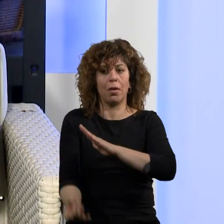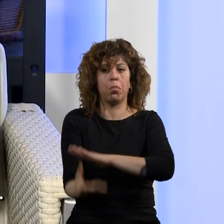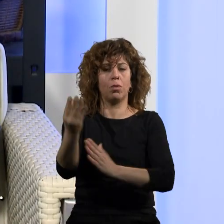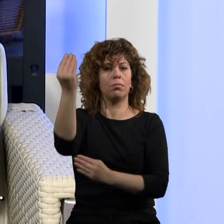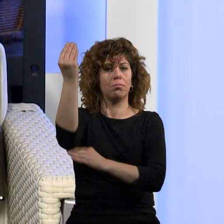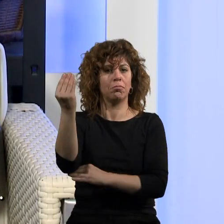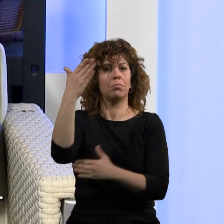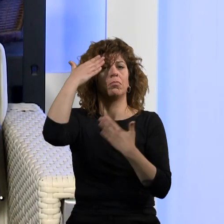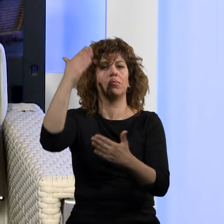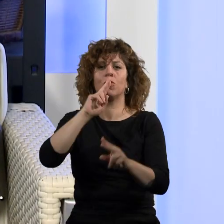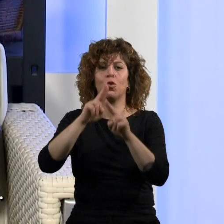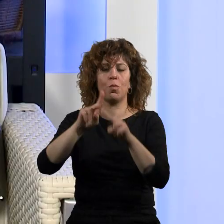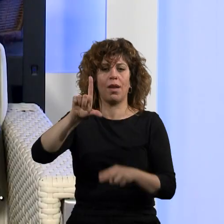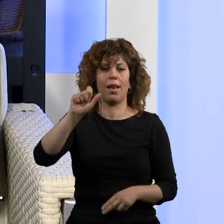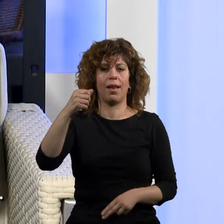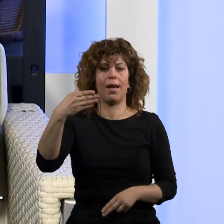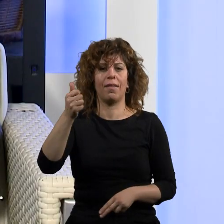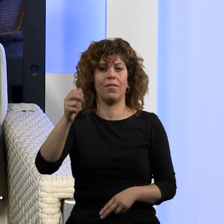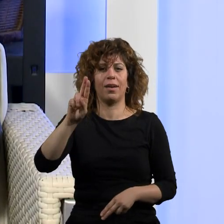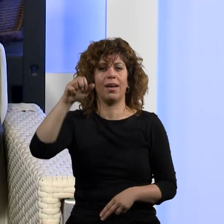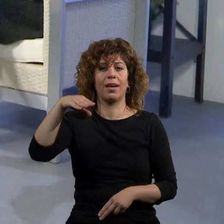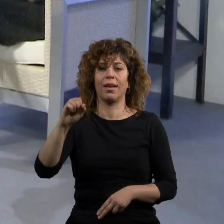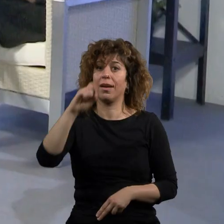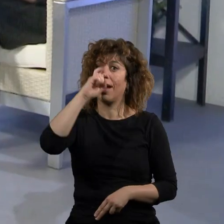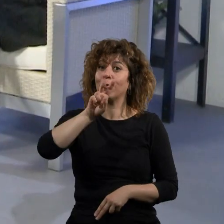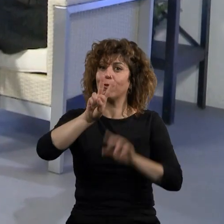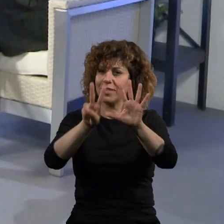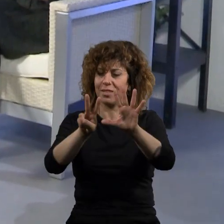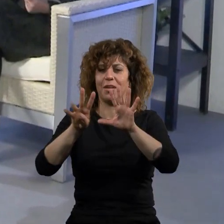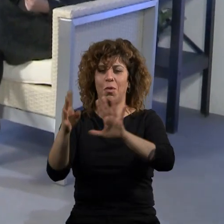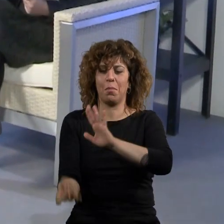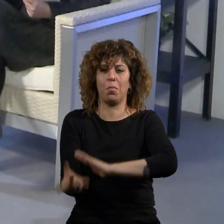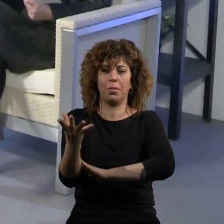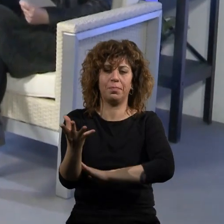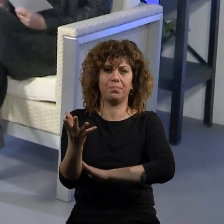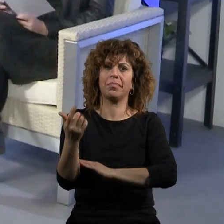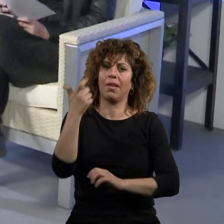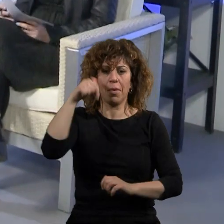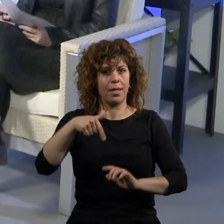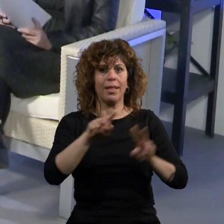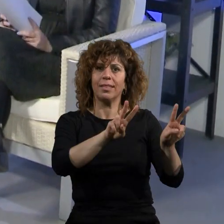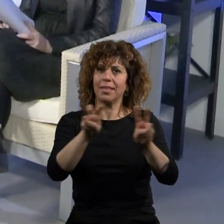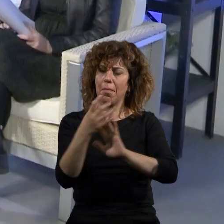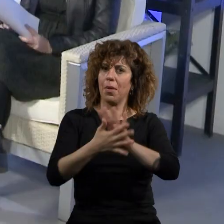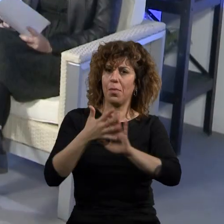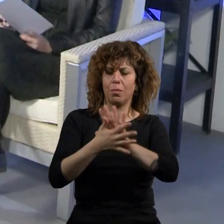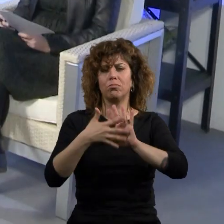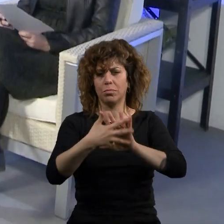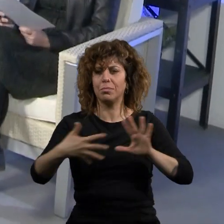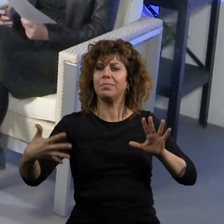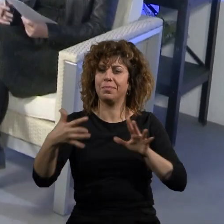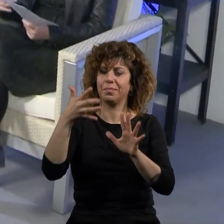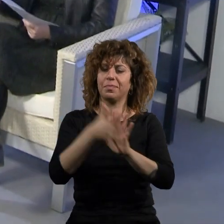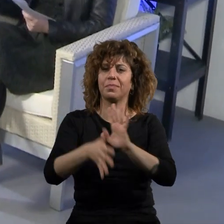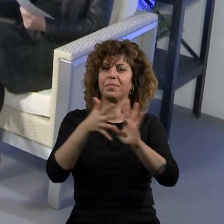tan importante como La Barranca en 1979. Bueno, hay mucho tema aquí para hablar, para explicar, pero yo